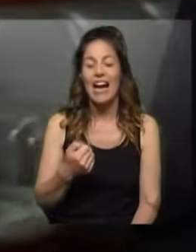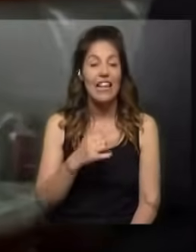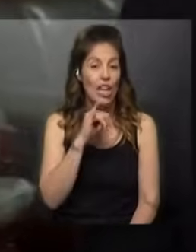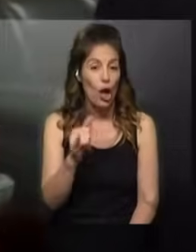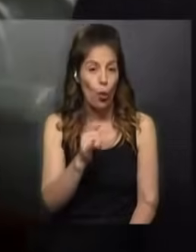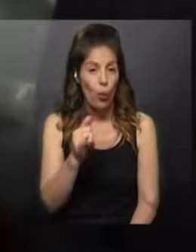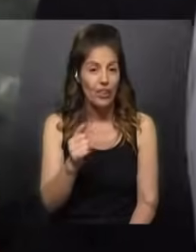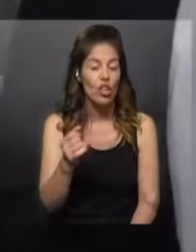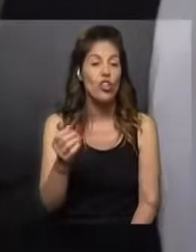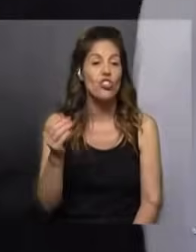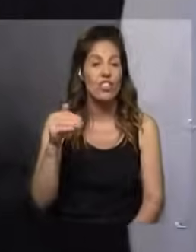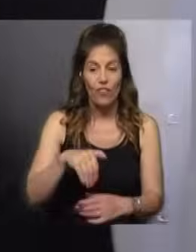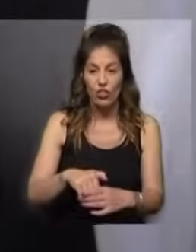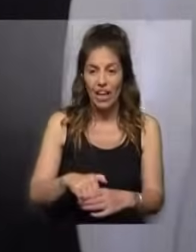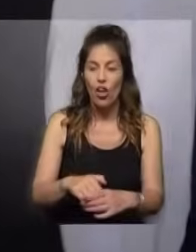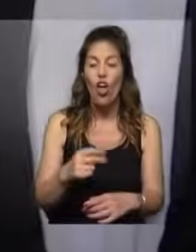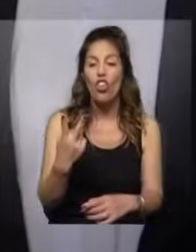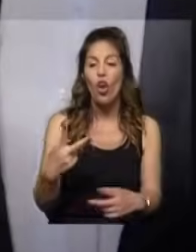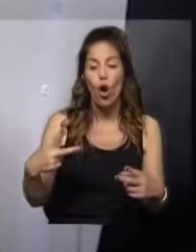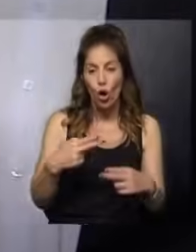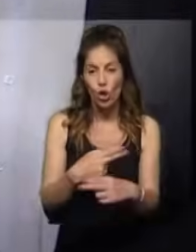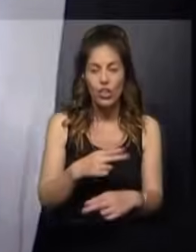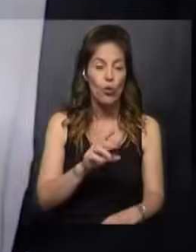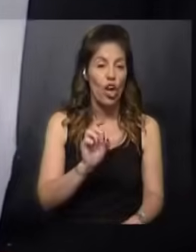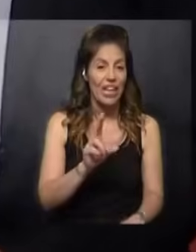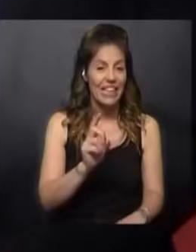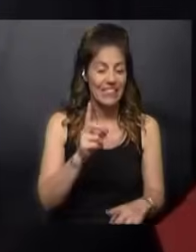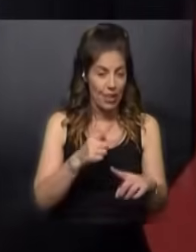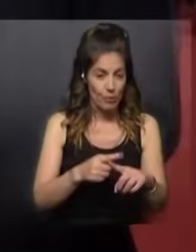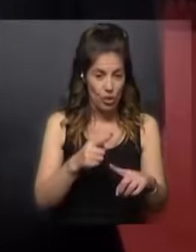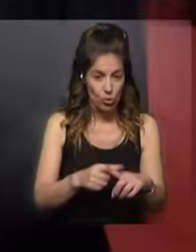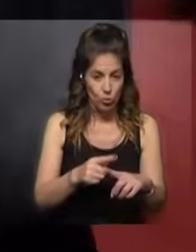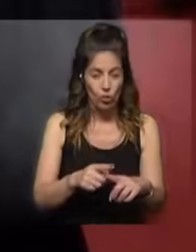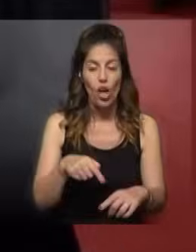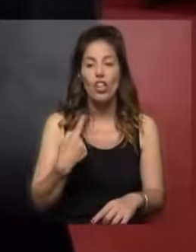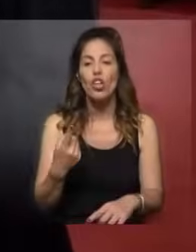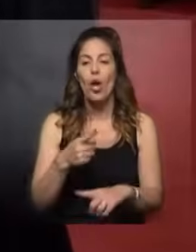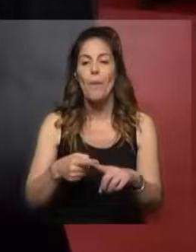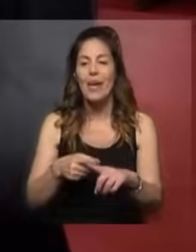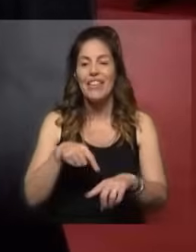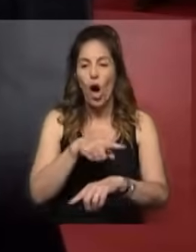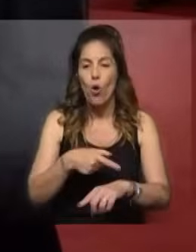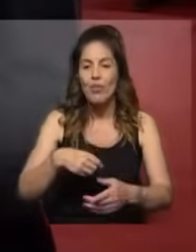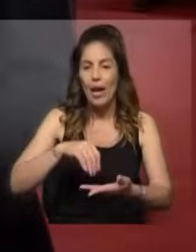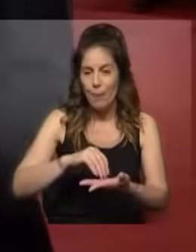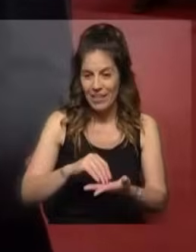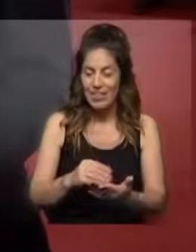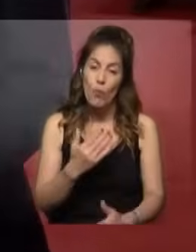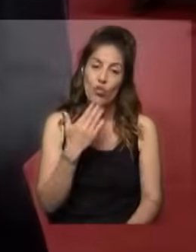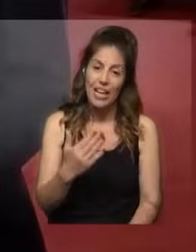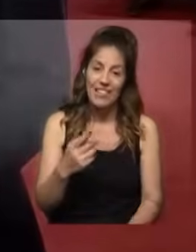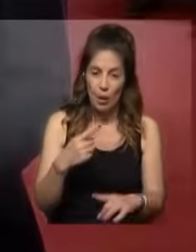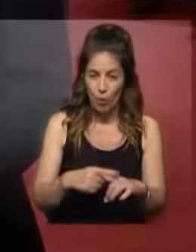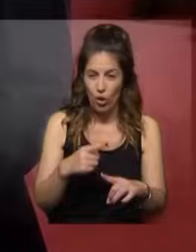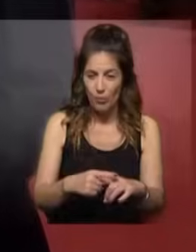dos nuevos cuartos intermedios uno de 15 y que va a comenzar a partir de ahora 19:30 de media hora más eh Carlos Gracias por estos minutos en